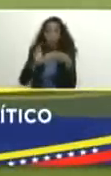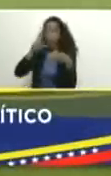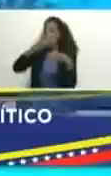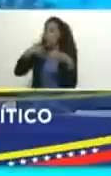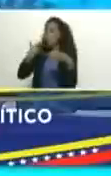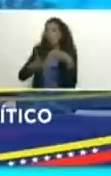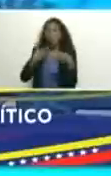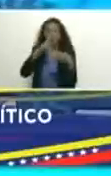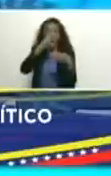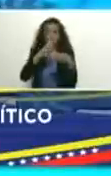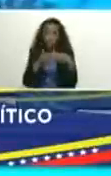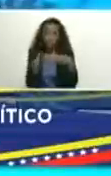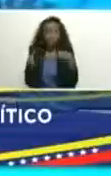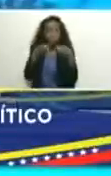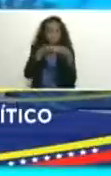edades,